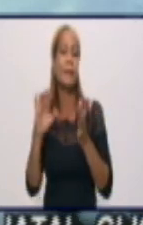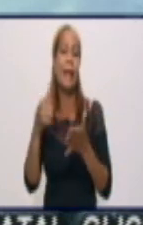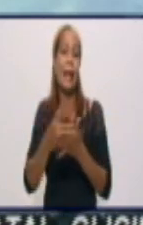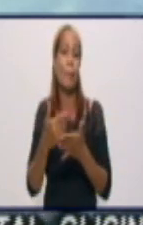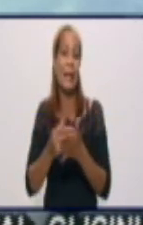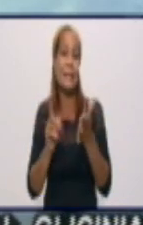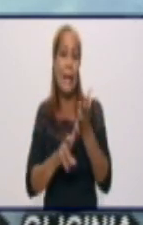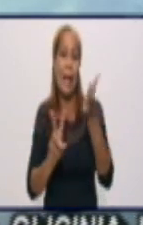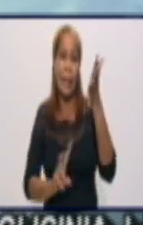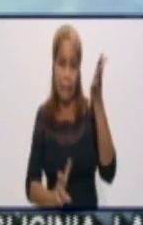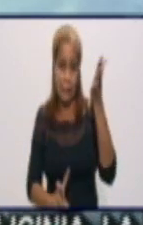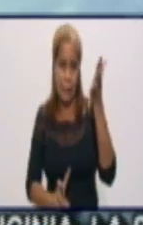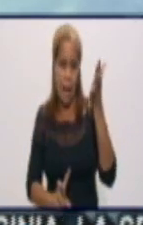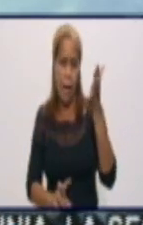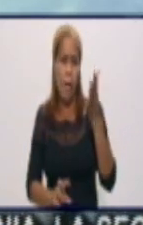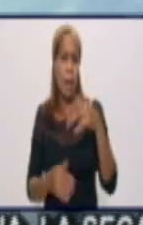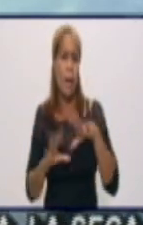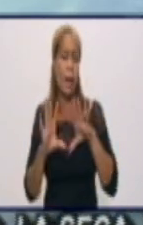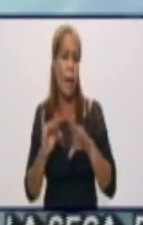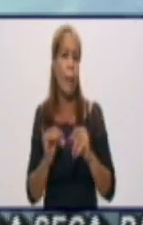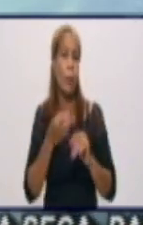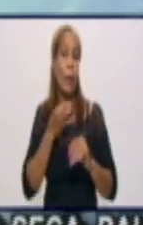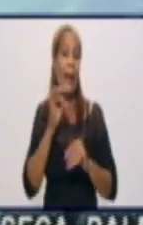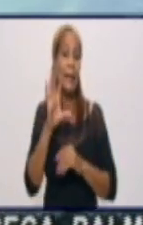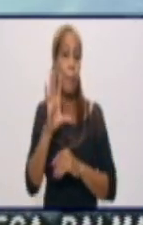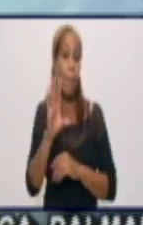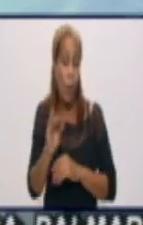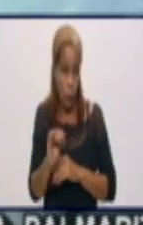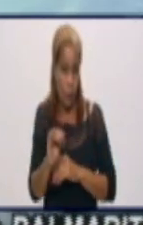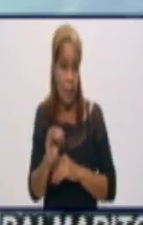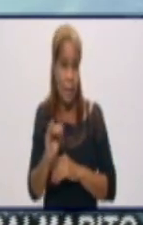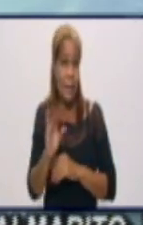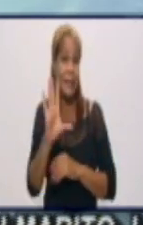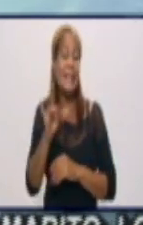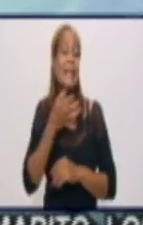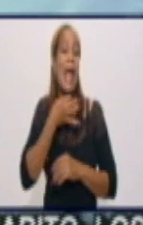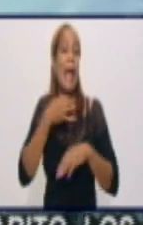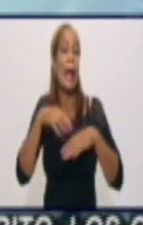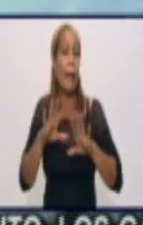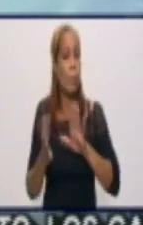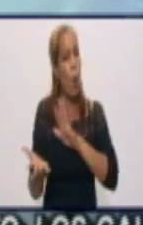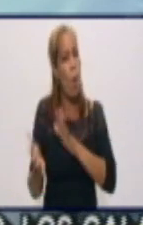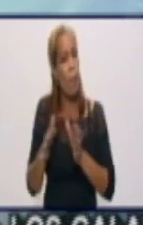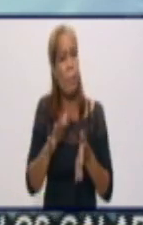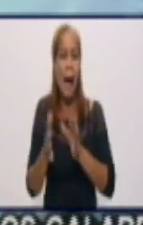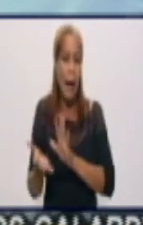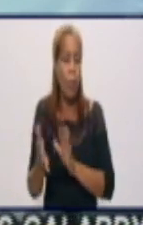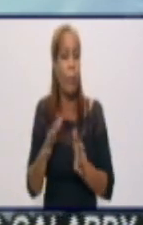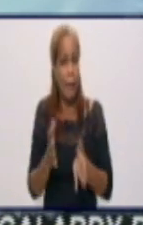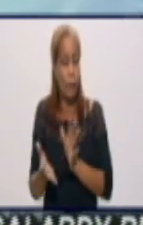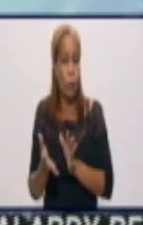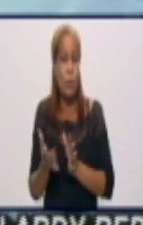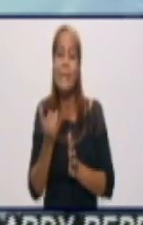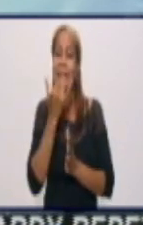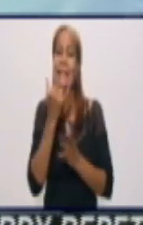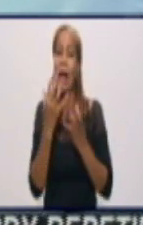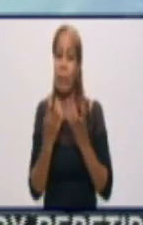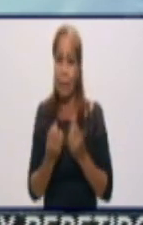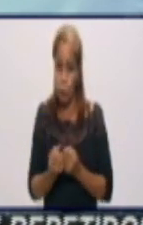afectado 5 horas mi circuito estuvo afectado señora es que como promedio la afectación en granma fuese